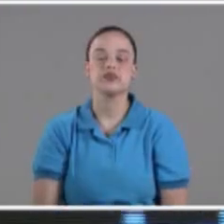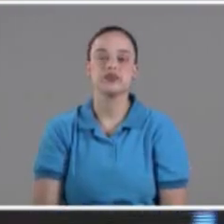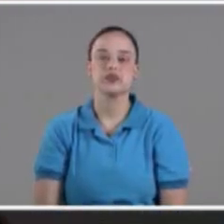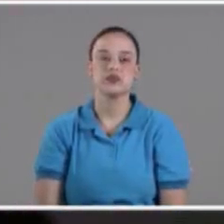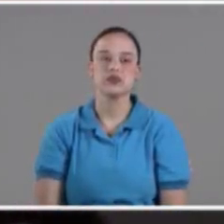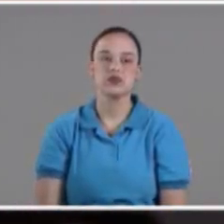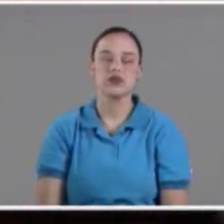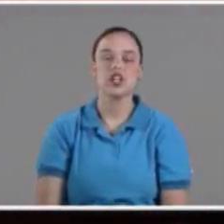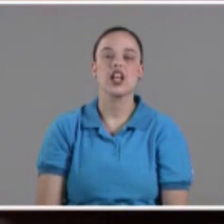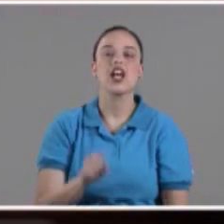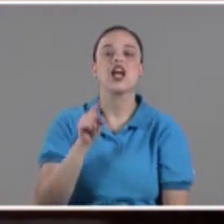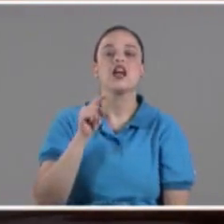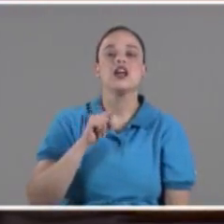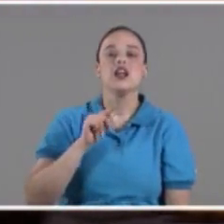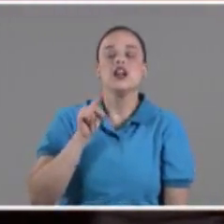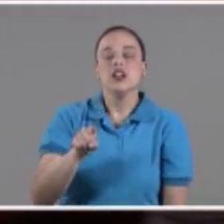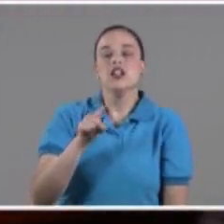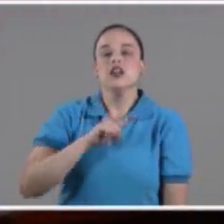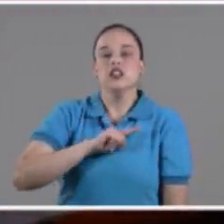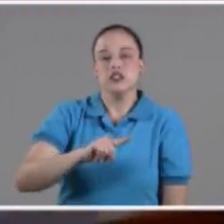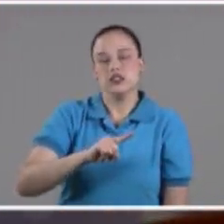esos son espinos